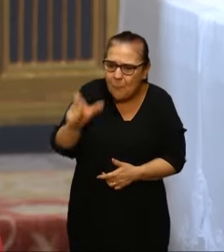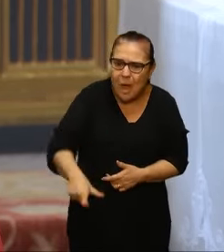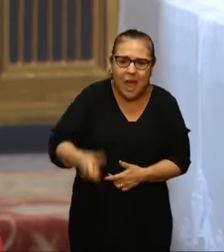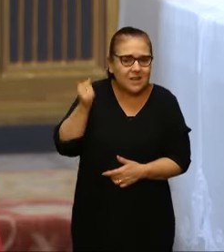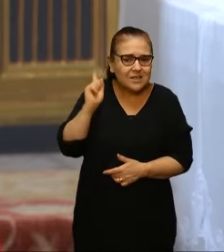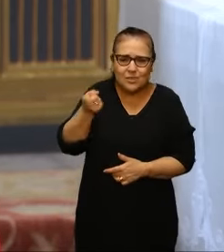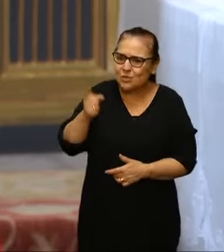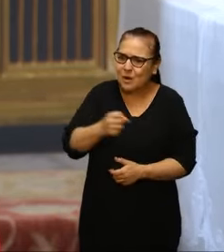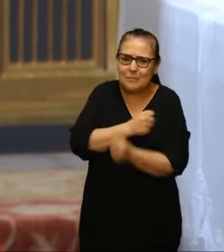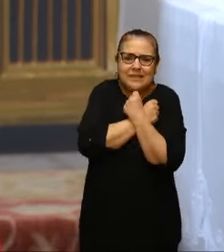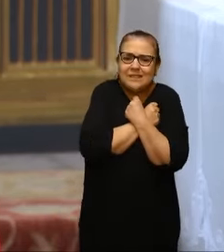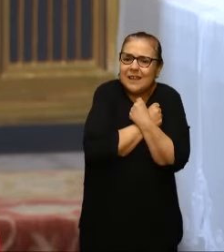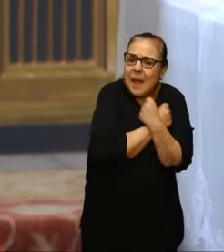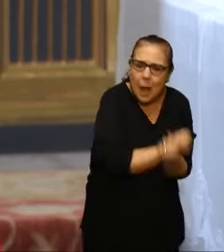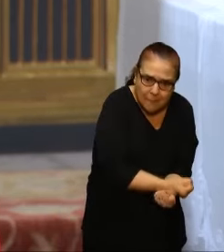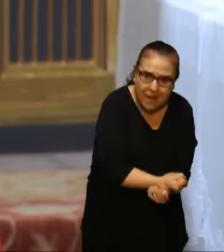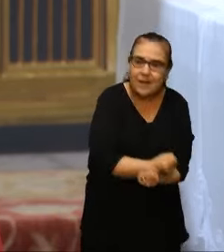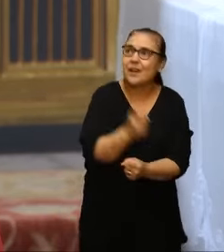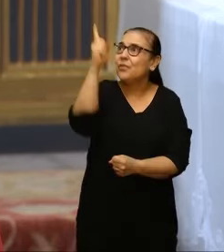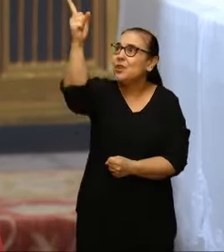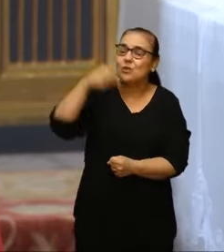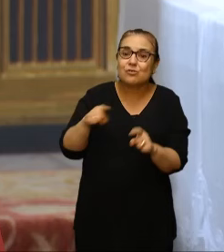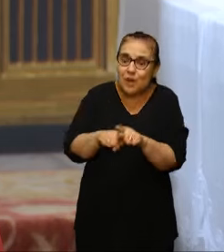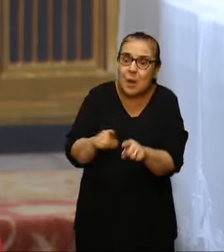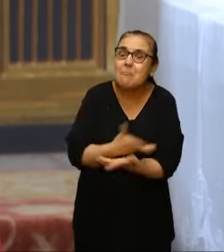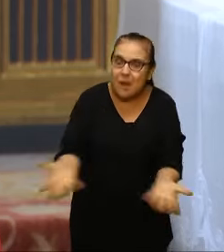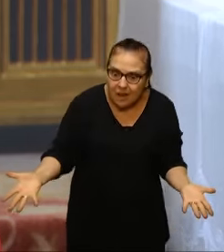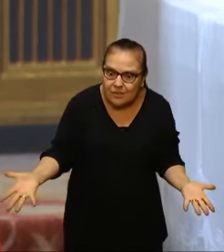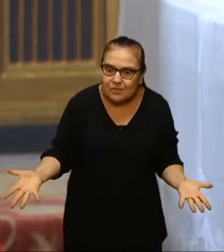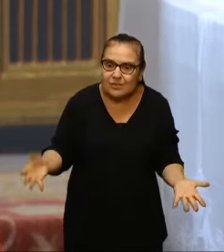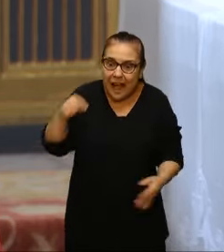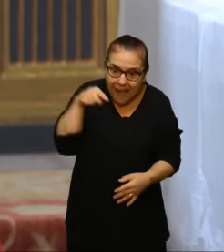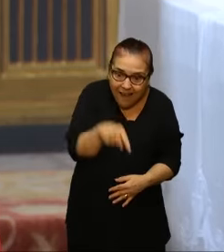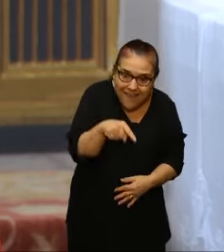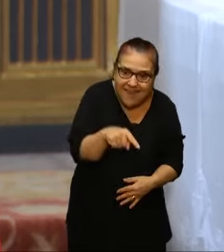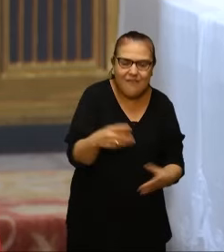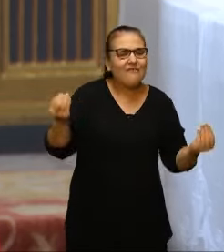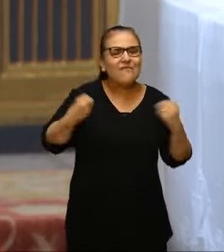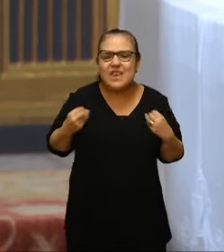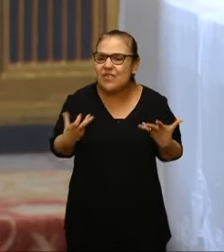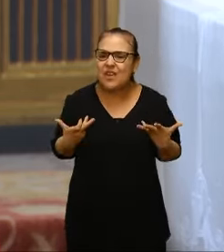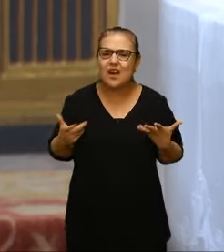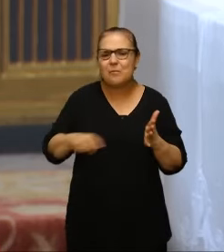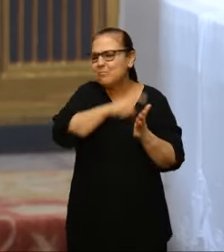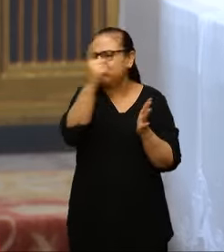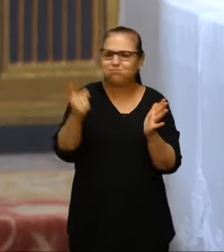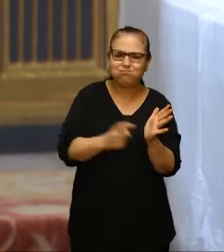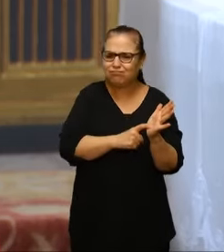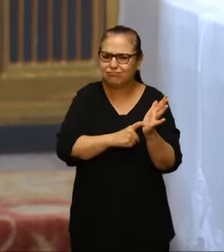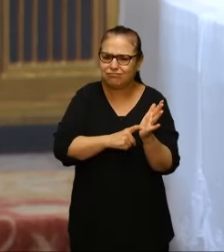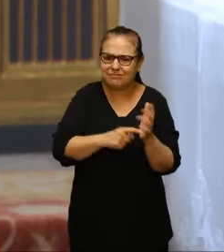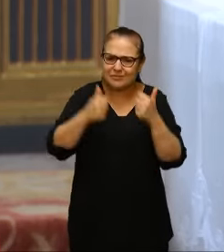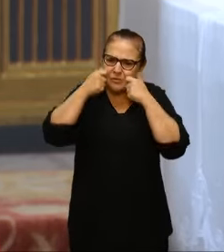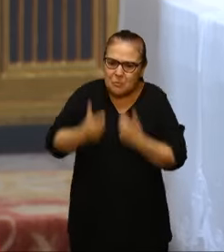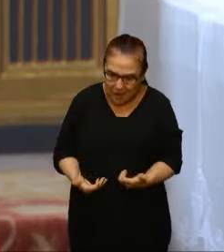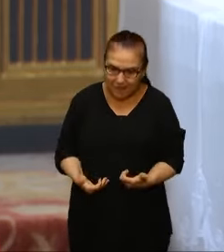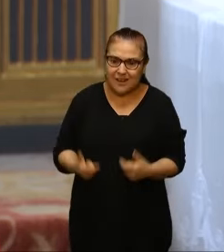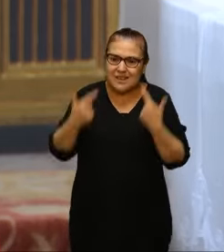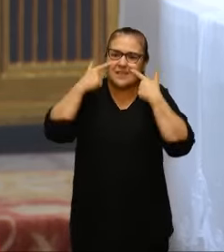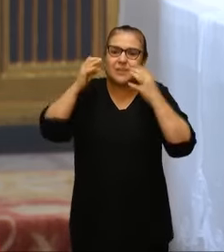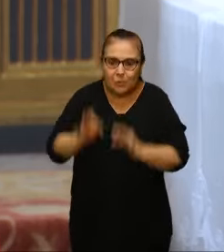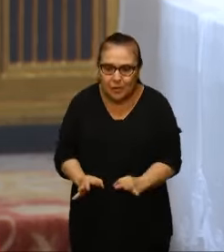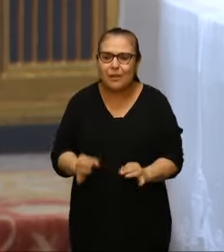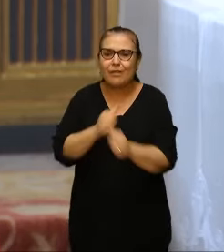Solamente en amar a Dios y a los hermanos está la vida y la plenitud humana, la seguridad y